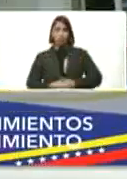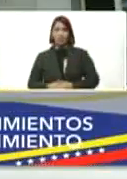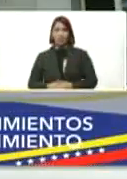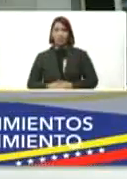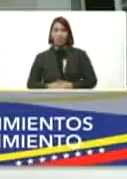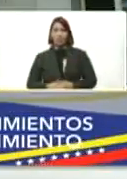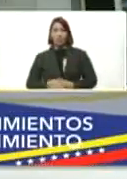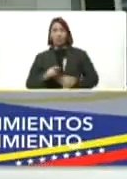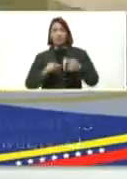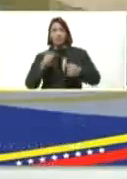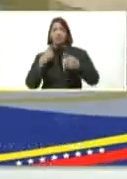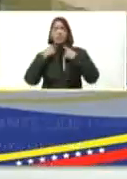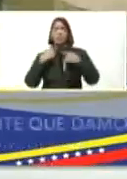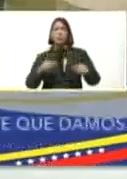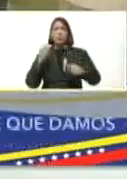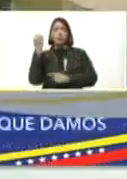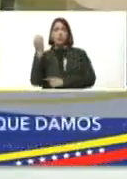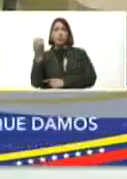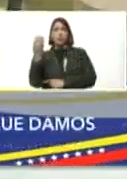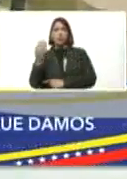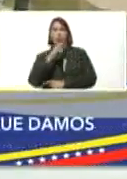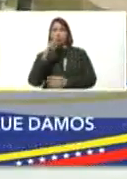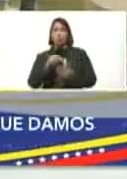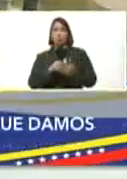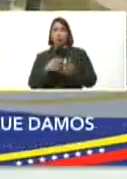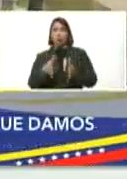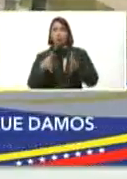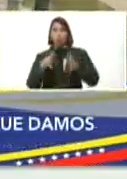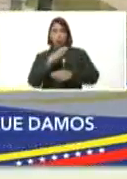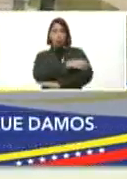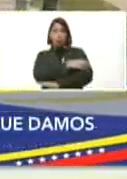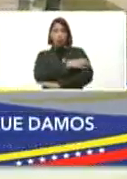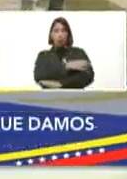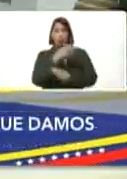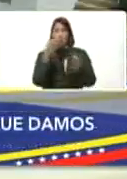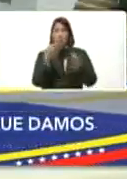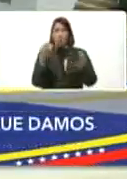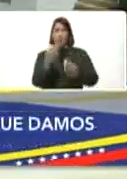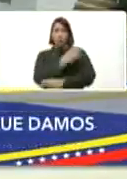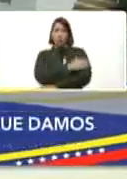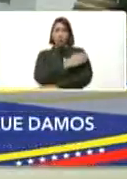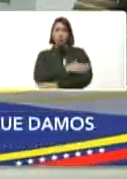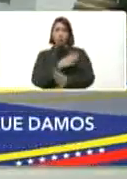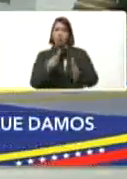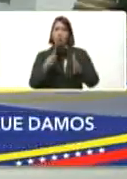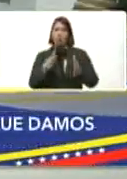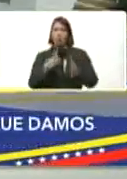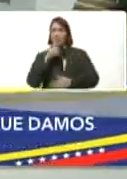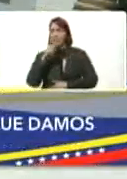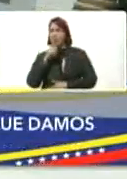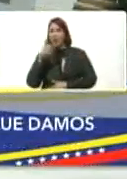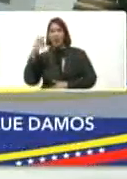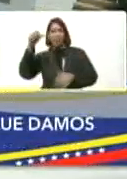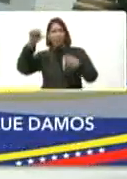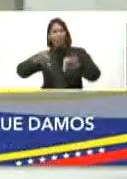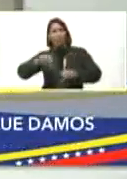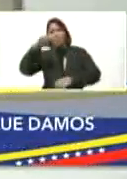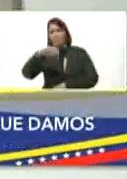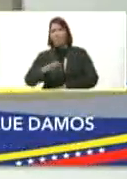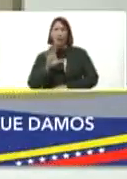Luego perdimos la Asamblea Nacional, ganó la derecha. Y siempre que la derecha gana, le va mal al país, le va mal al